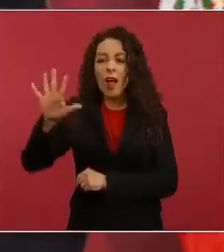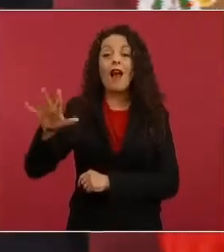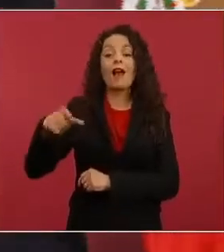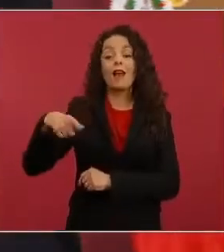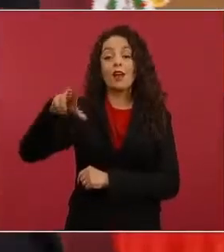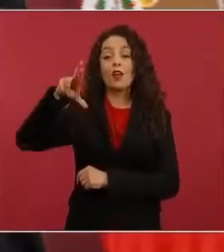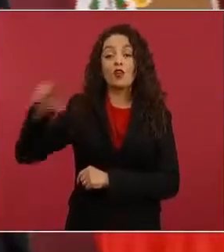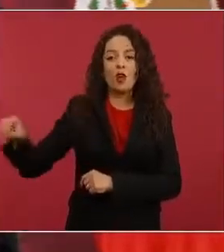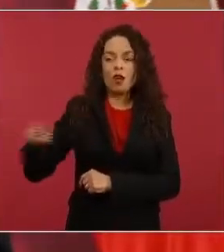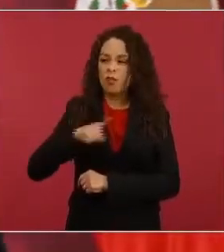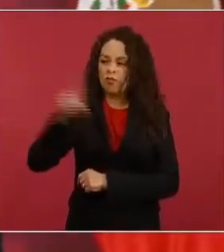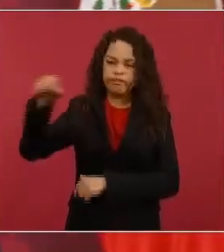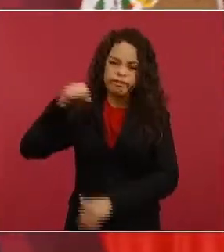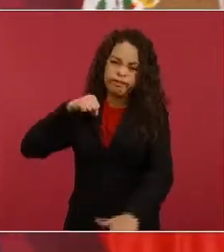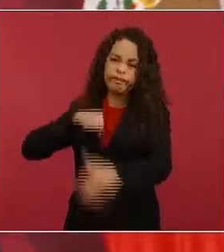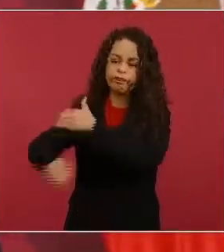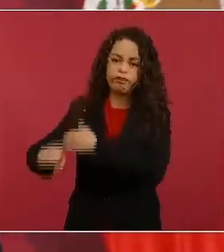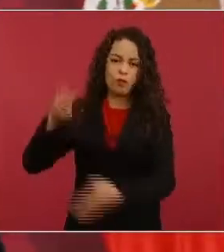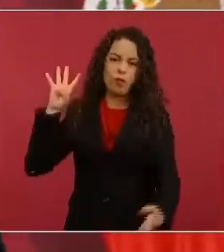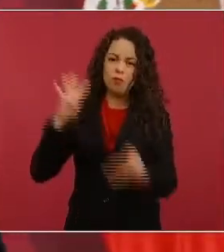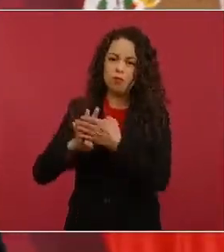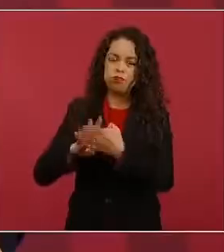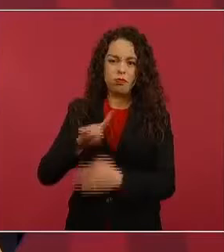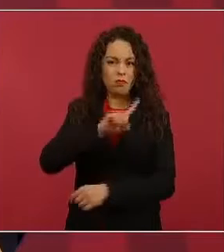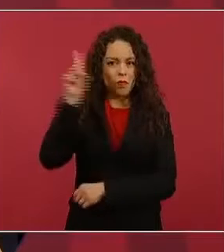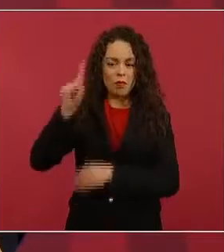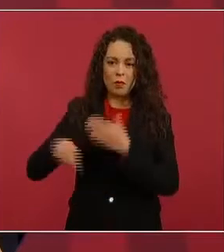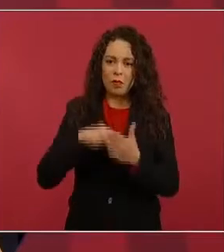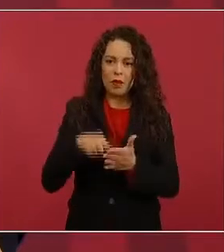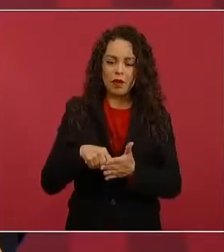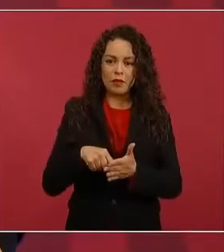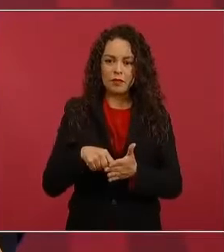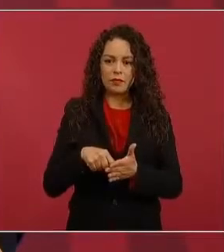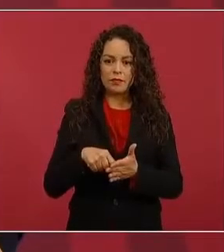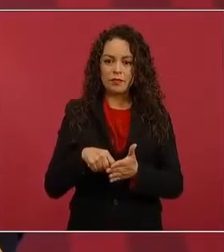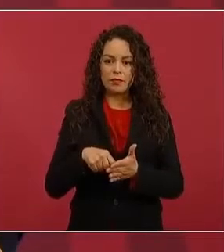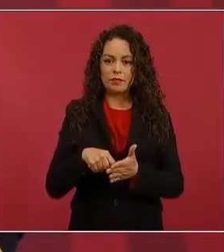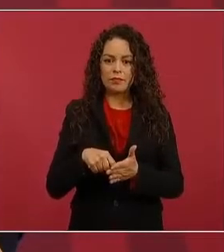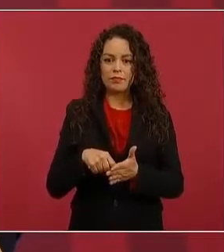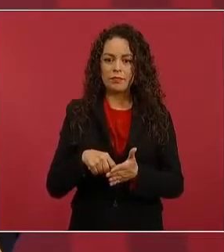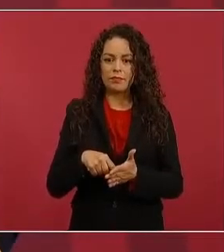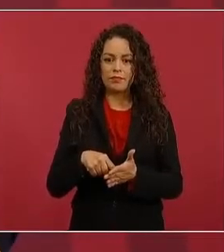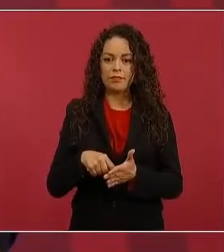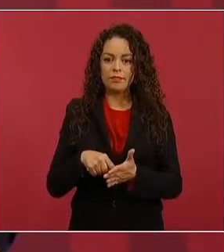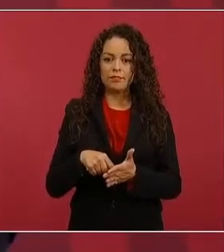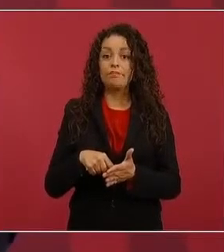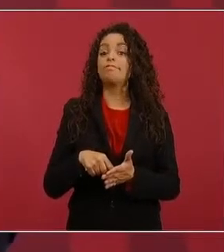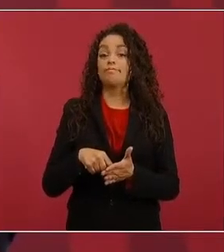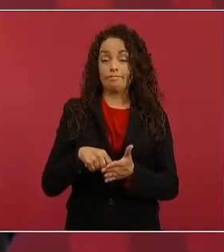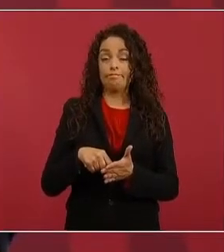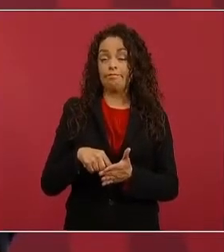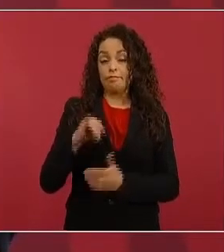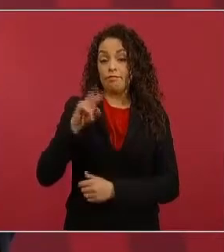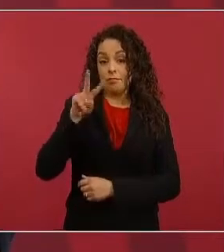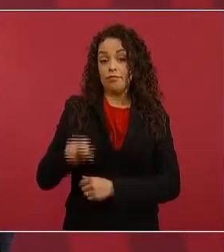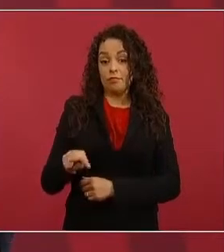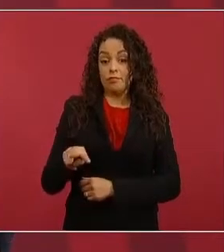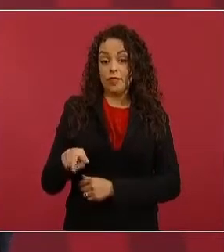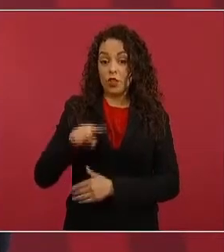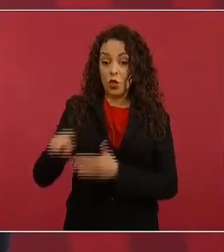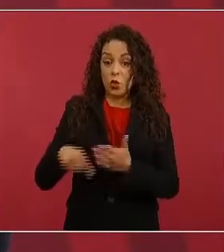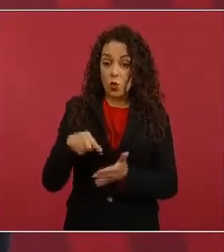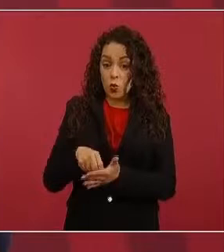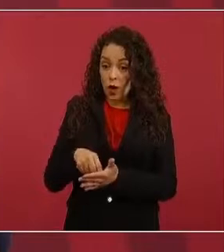mandaron presos a Quintana Roo. Entonces sí quedó esa zona